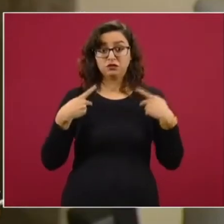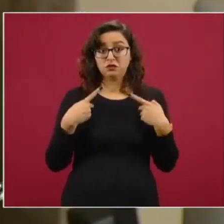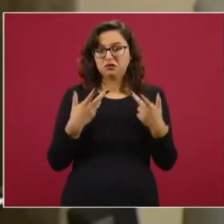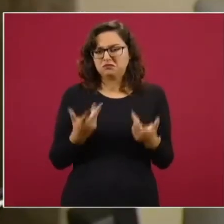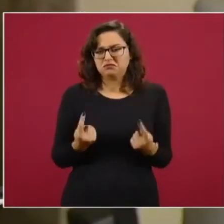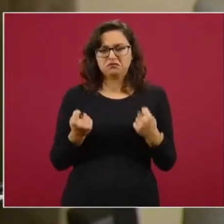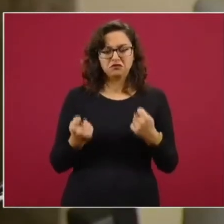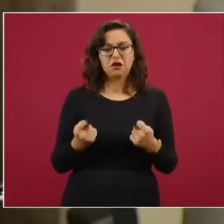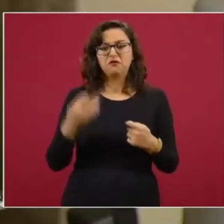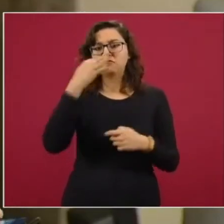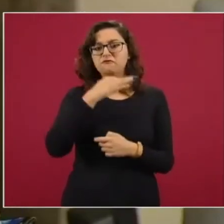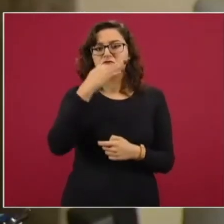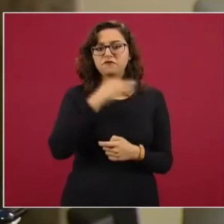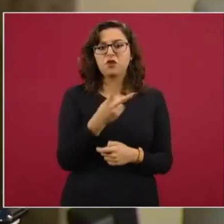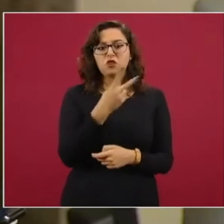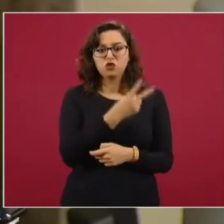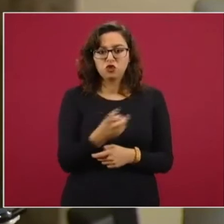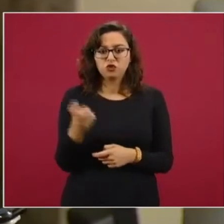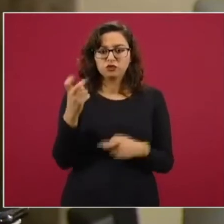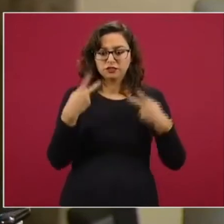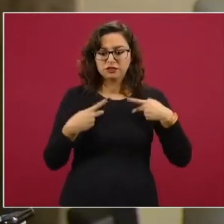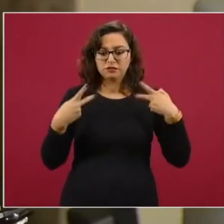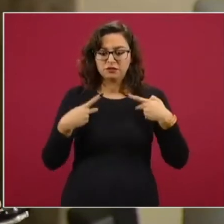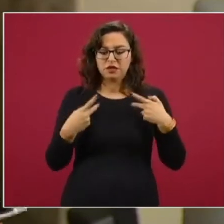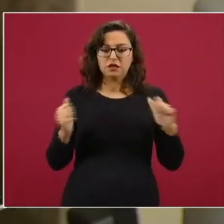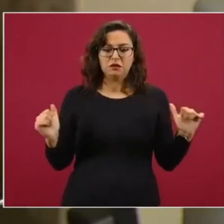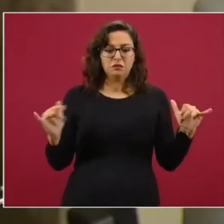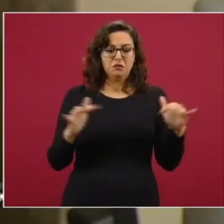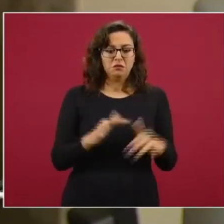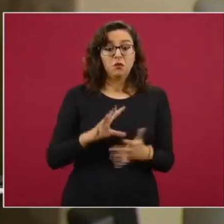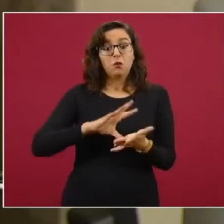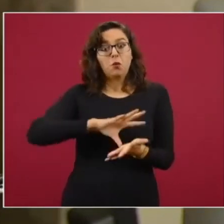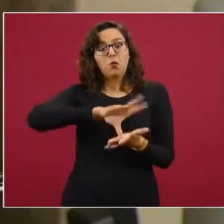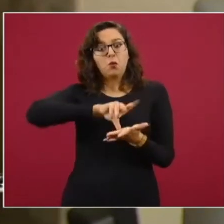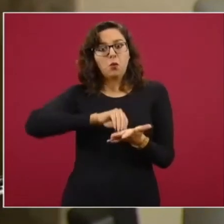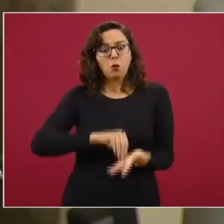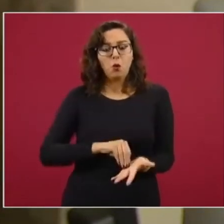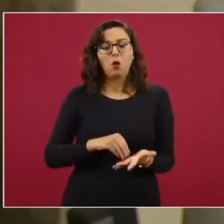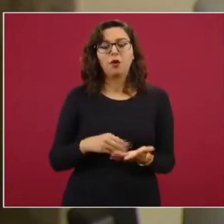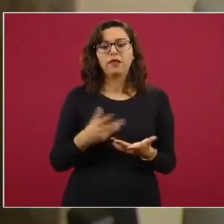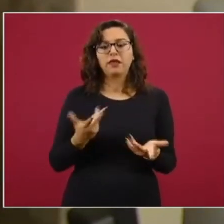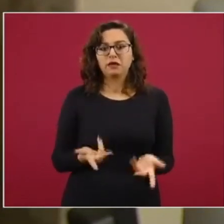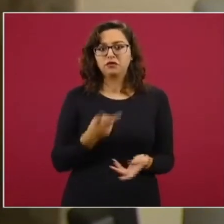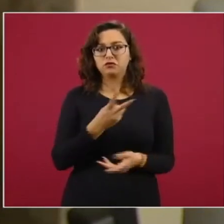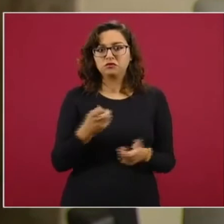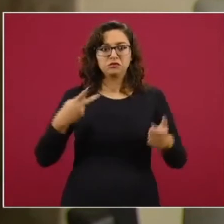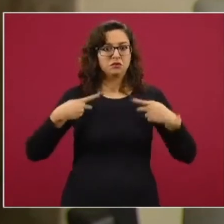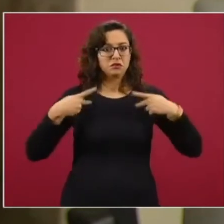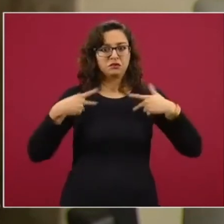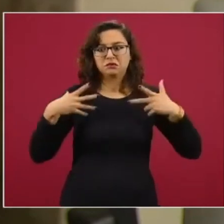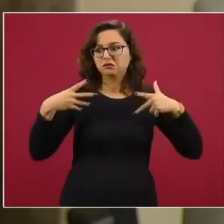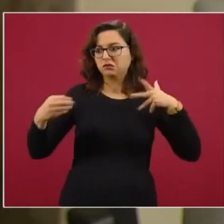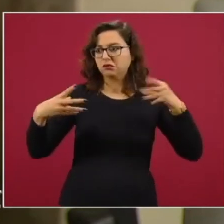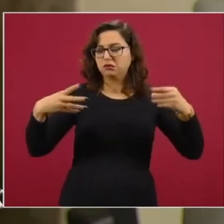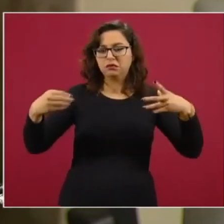California se comenta que hubo incluso un contagio de al menos 100 personas en una boda que se llevó a cabo allá. Se advierten también que podría ser